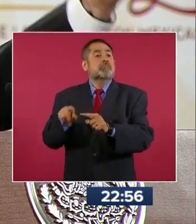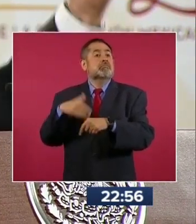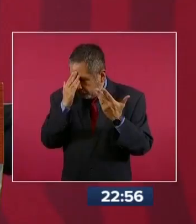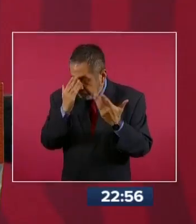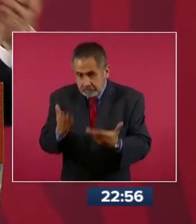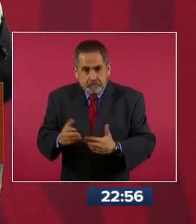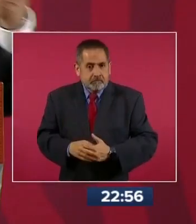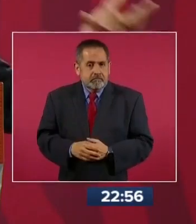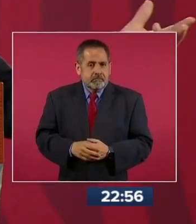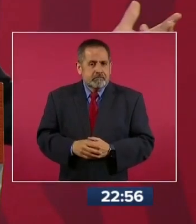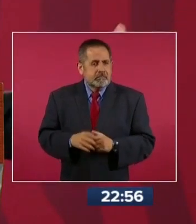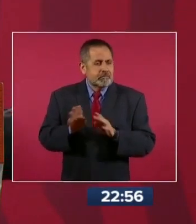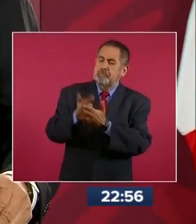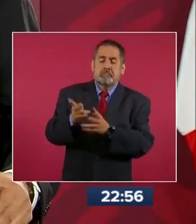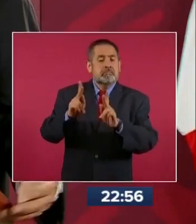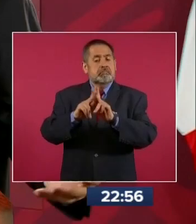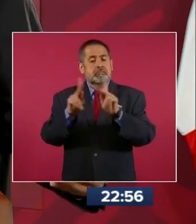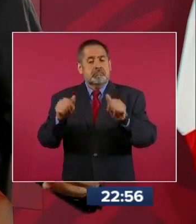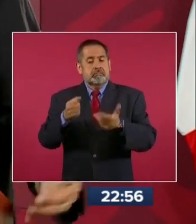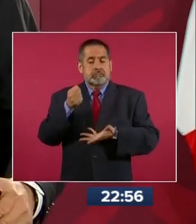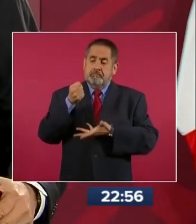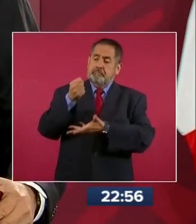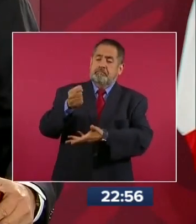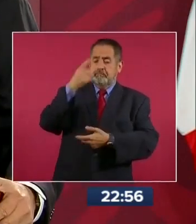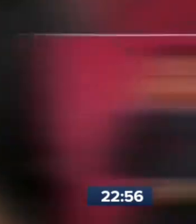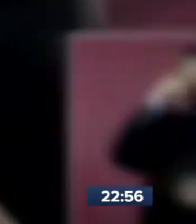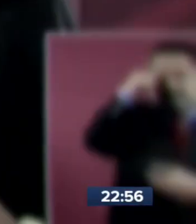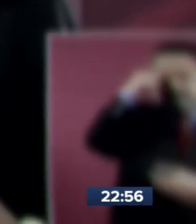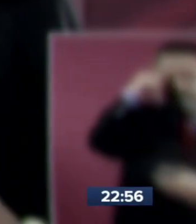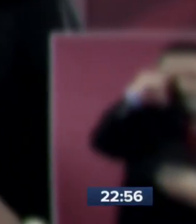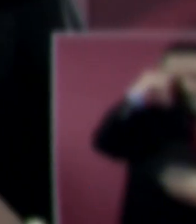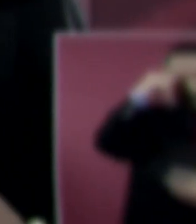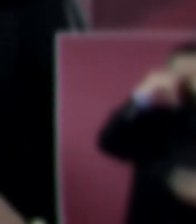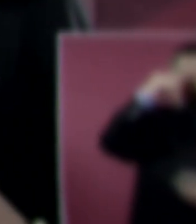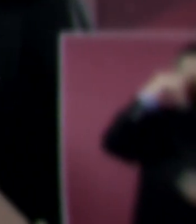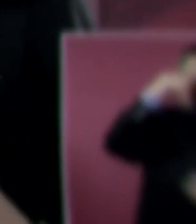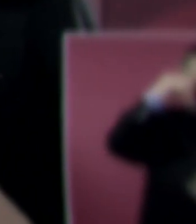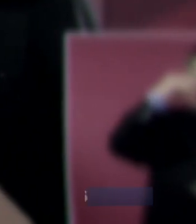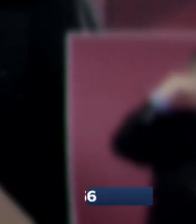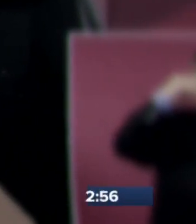va a recibir el Nobel de la Paz.